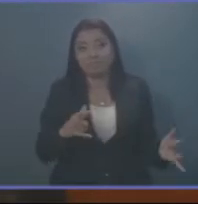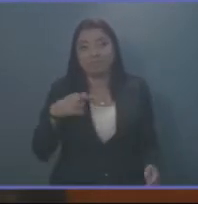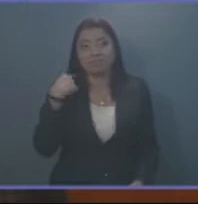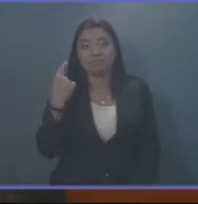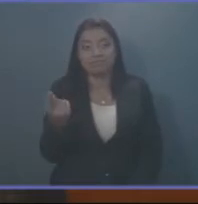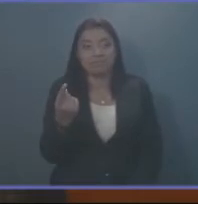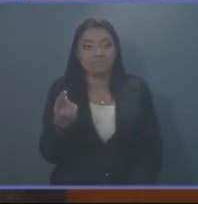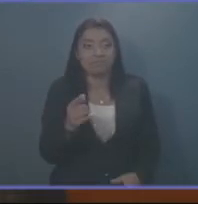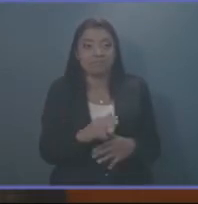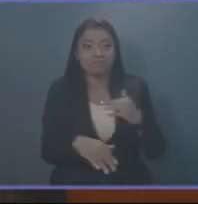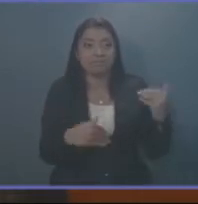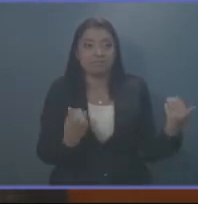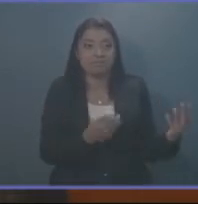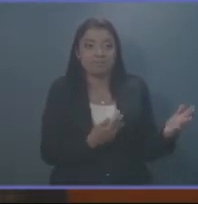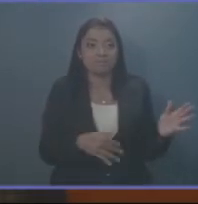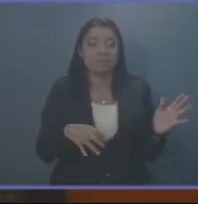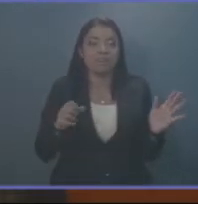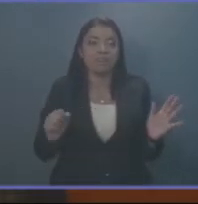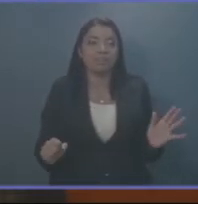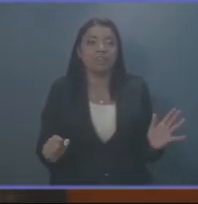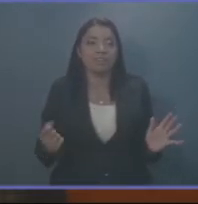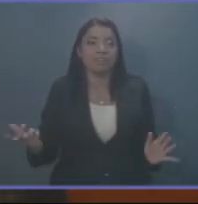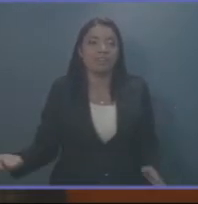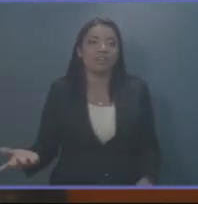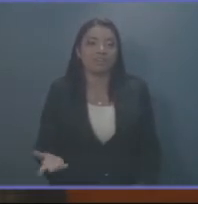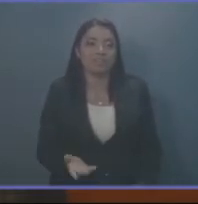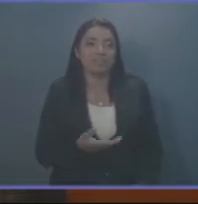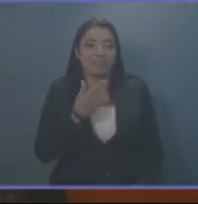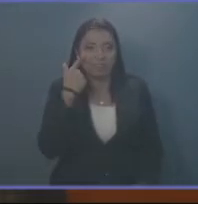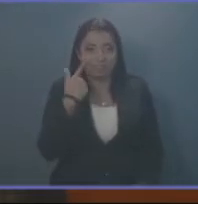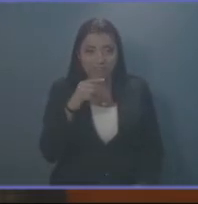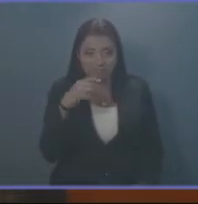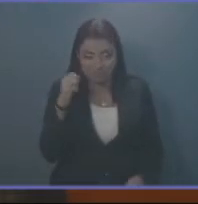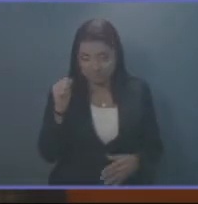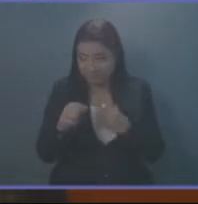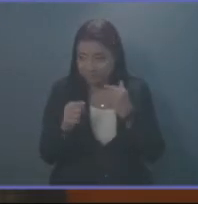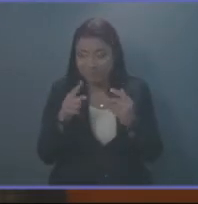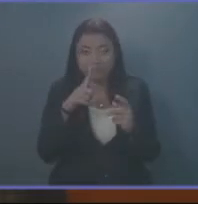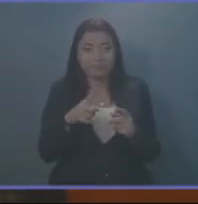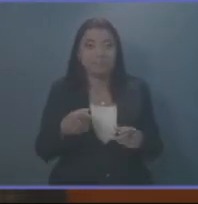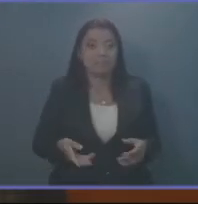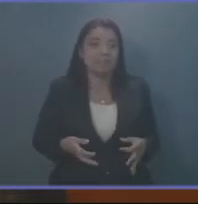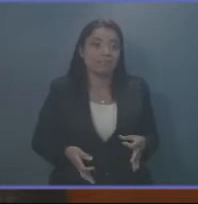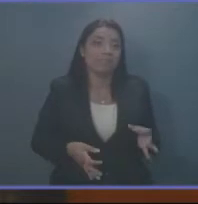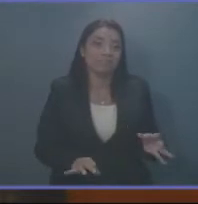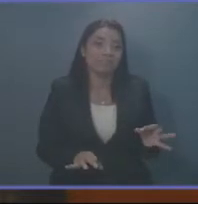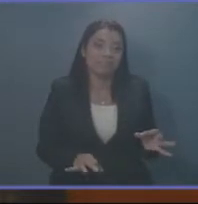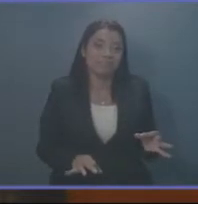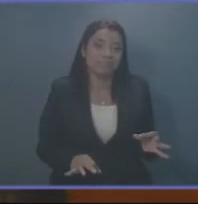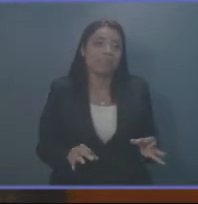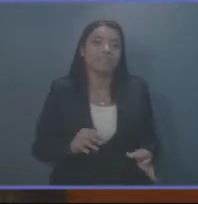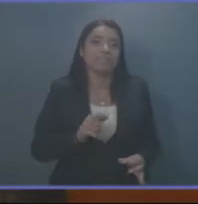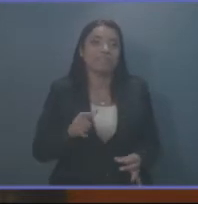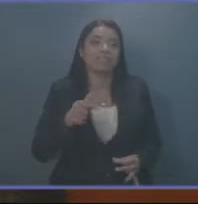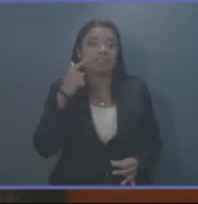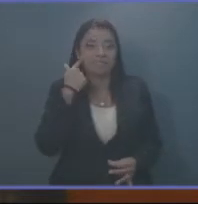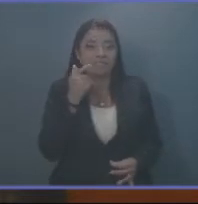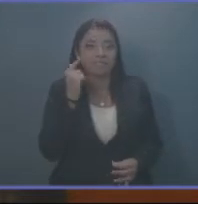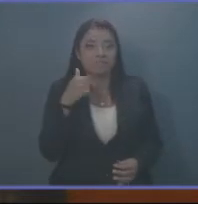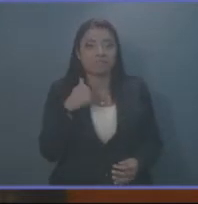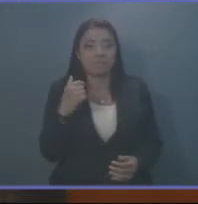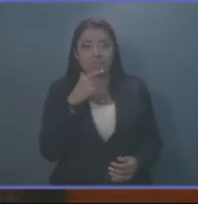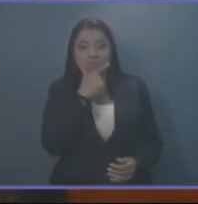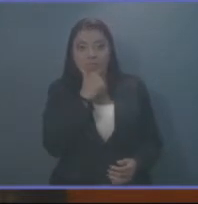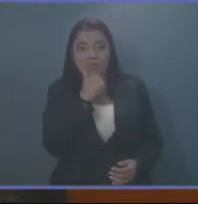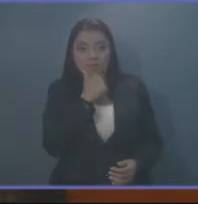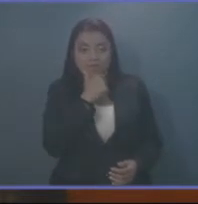el FMLN como veteranos de la Fuerza Armada, de hacer una buena administración en eso. A mí no me queda la menor de